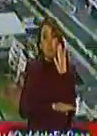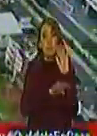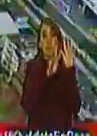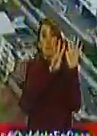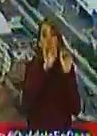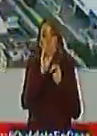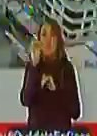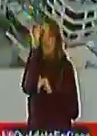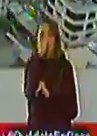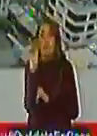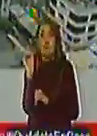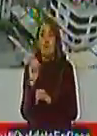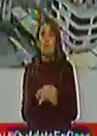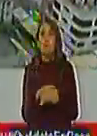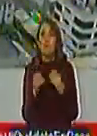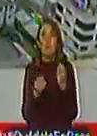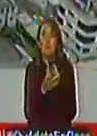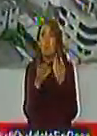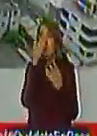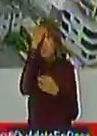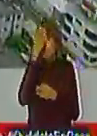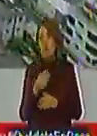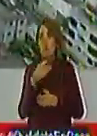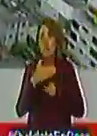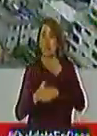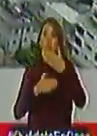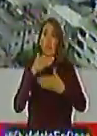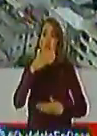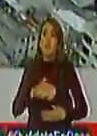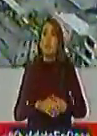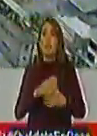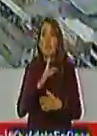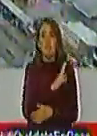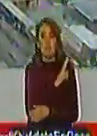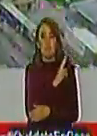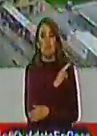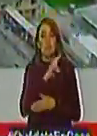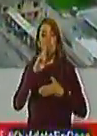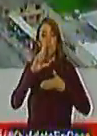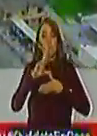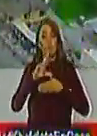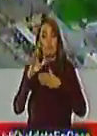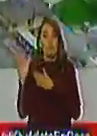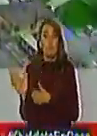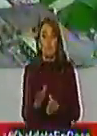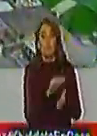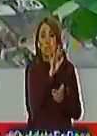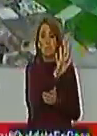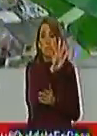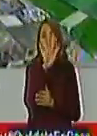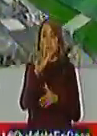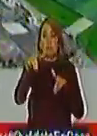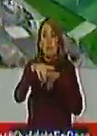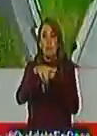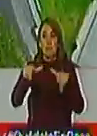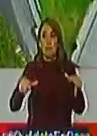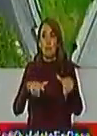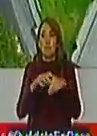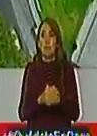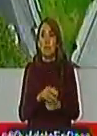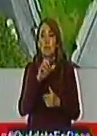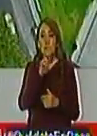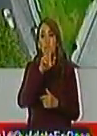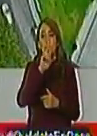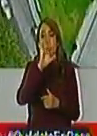un 90%. Así lo determinó un estudio realizado por la Universidad de las Américas en 55 puntos de la capital.